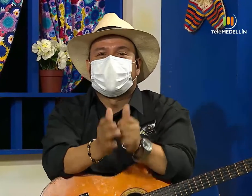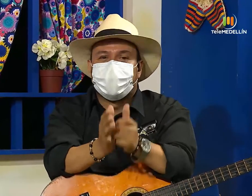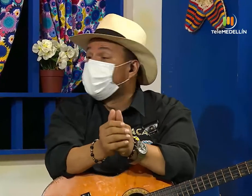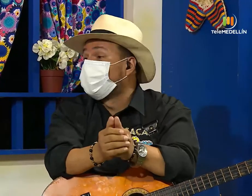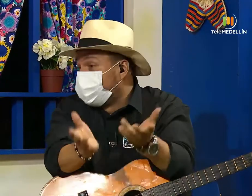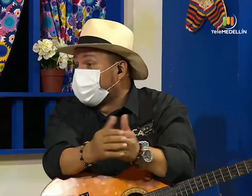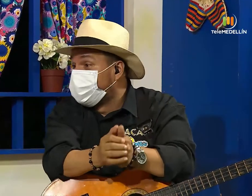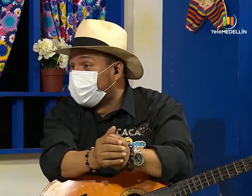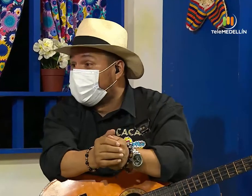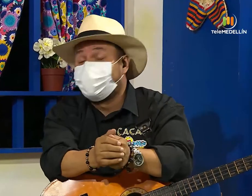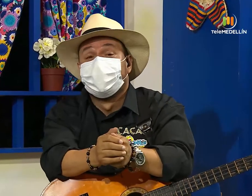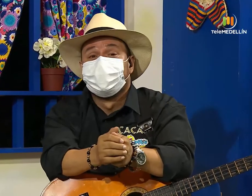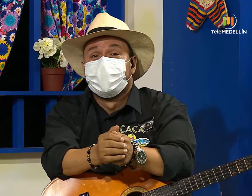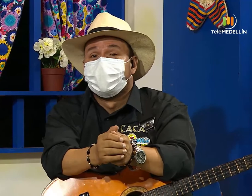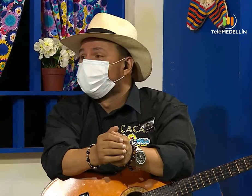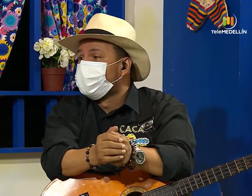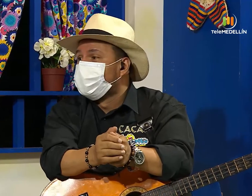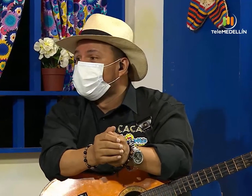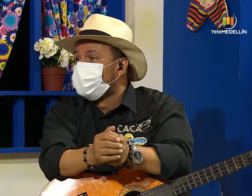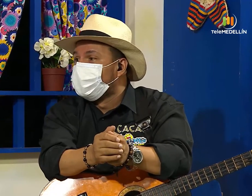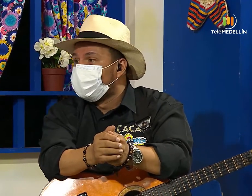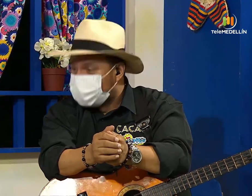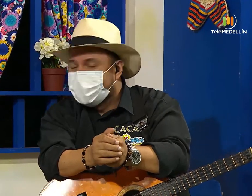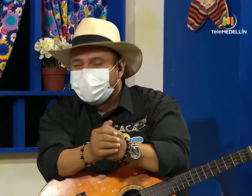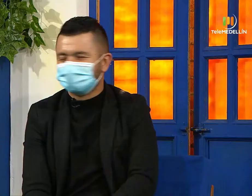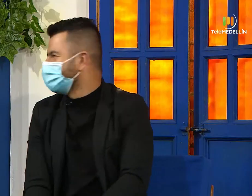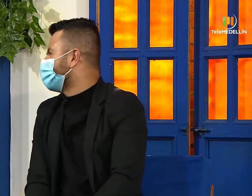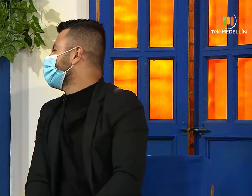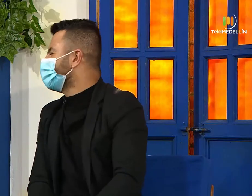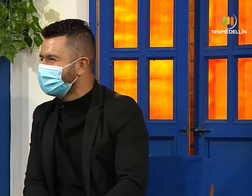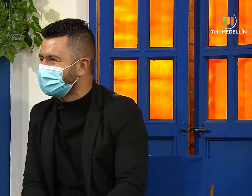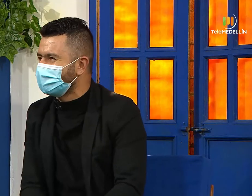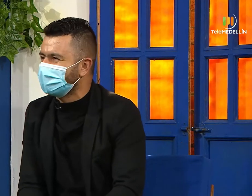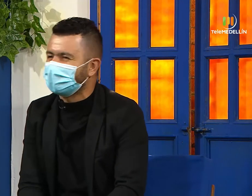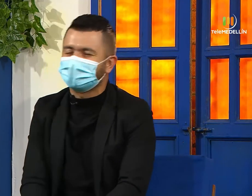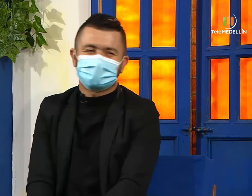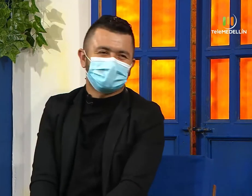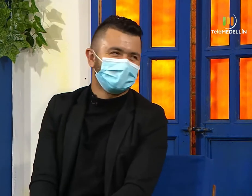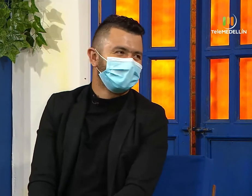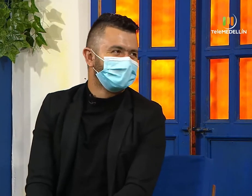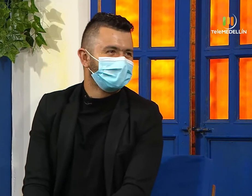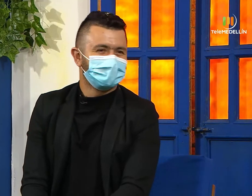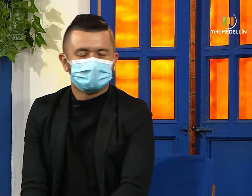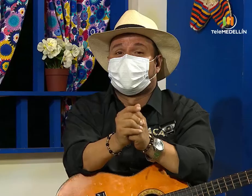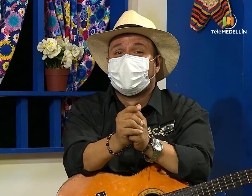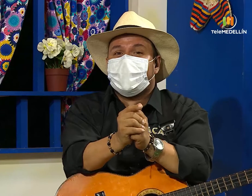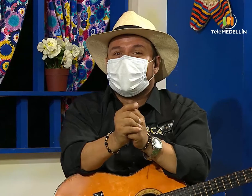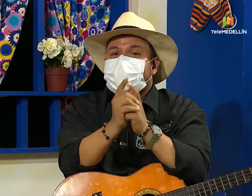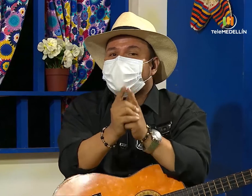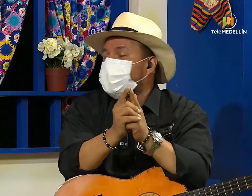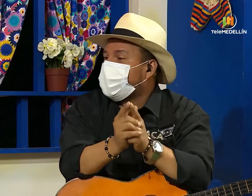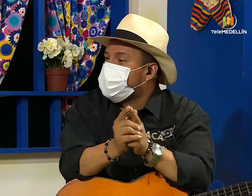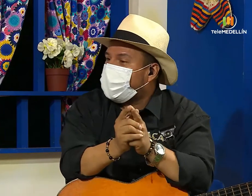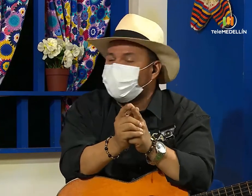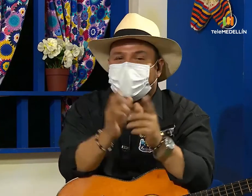mucho, que es Aldo Juliano Campo, que además fue el rey. Pero usted lo quiere, yo no, en común no. Usted sí lo quiere mucho, yo sé que sí. Y quiero decir esto, él nos ha enseñado harto. Sí,